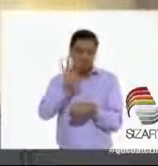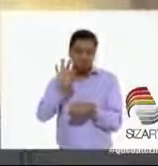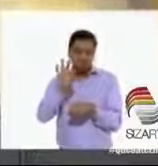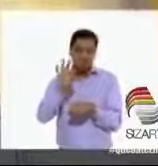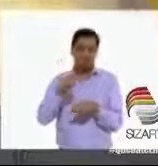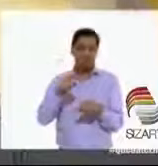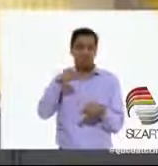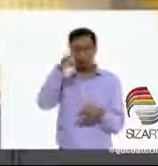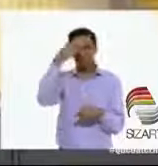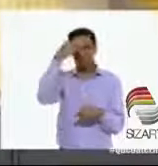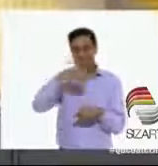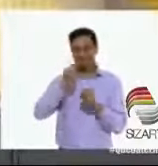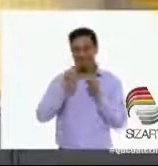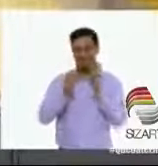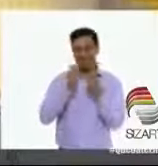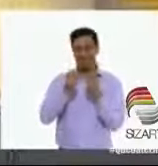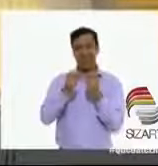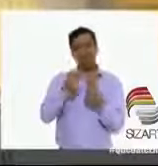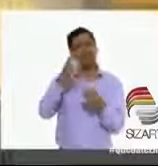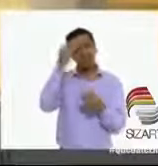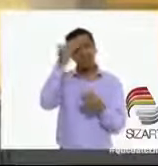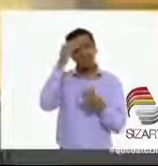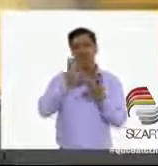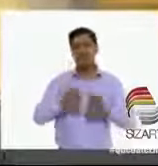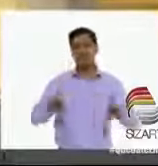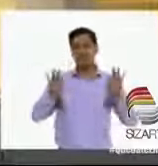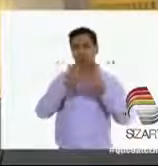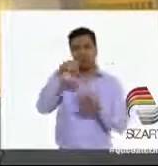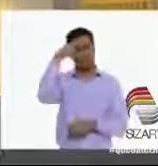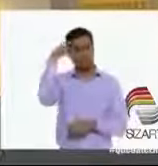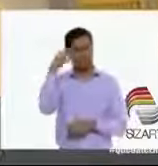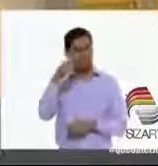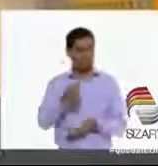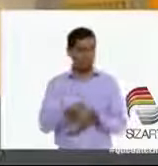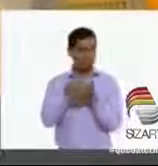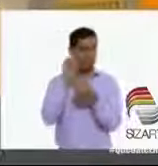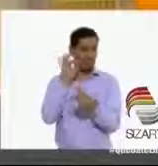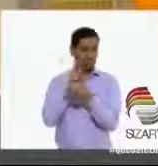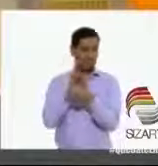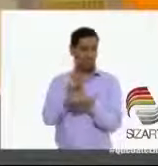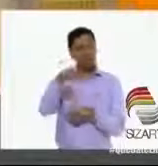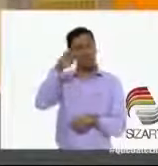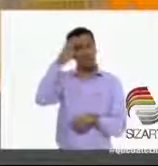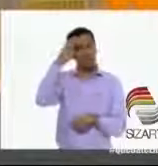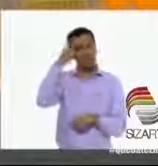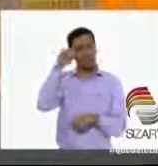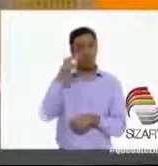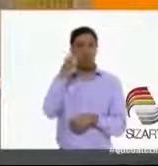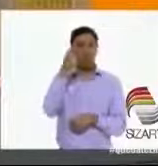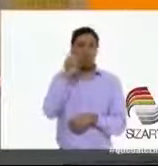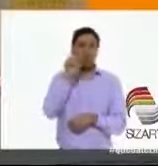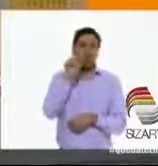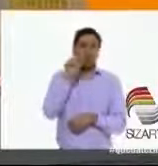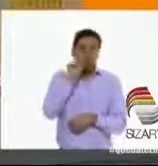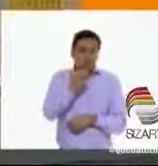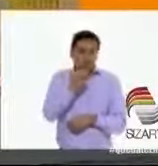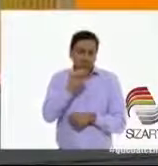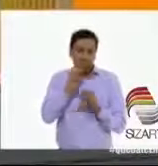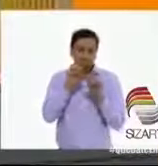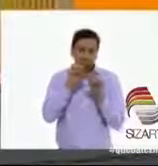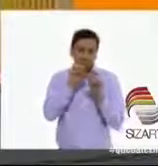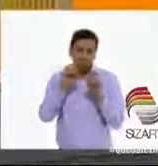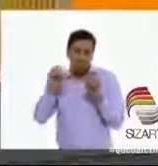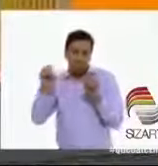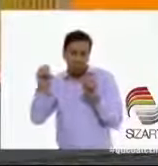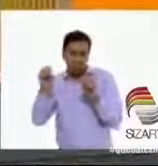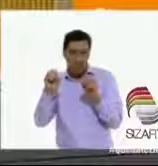saben cuáles son, pero ¿ya conocen cuál es su importancia? Imaginen que una décima puede significar que un